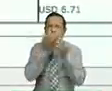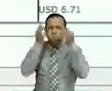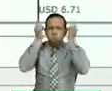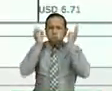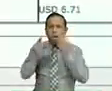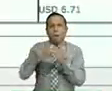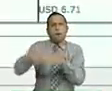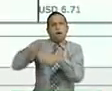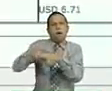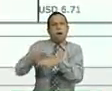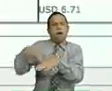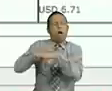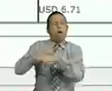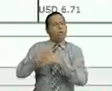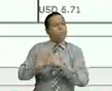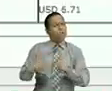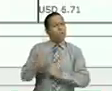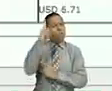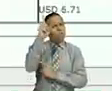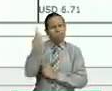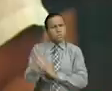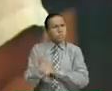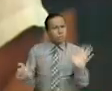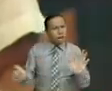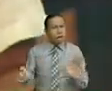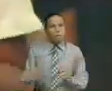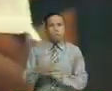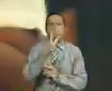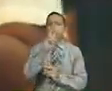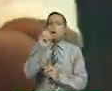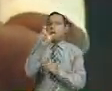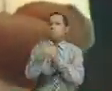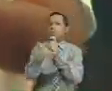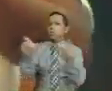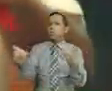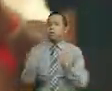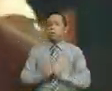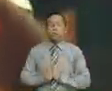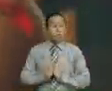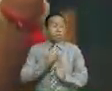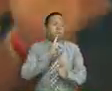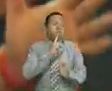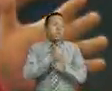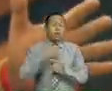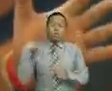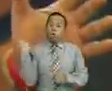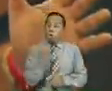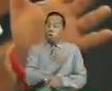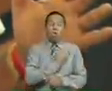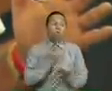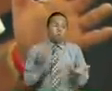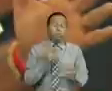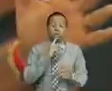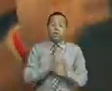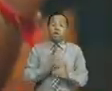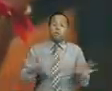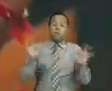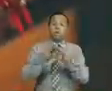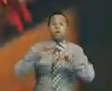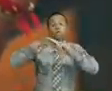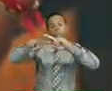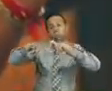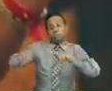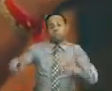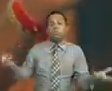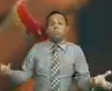ahora ya no es uno, sino más de 20. También todos estamos involucrados en la investigación. Es por eso que